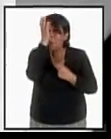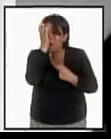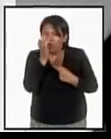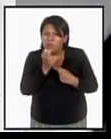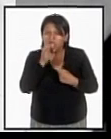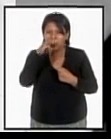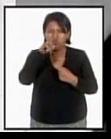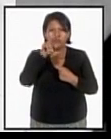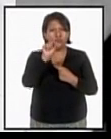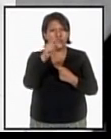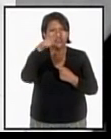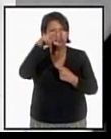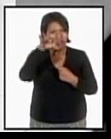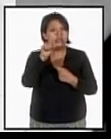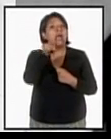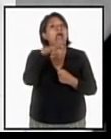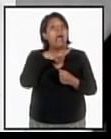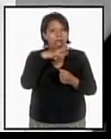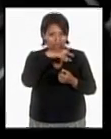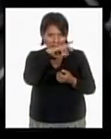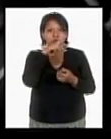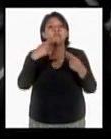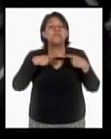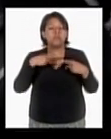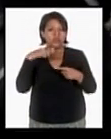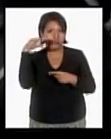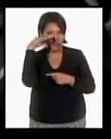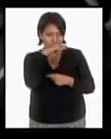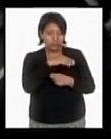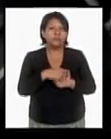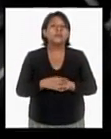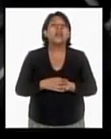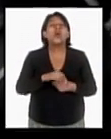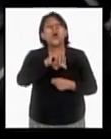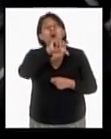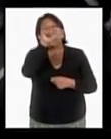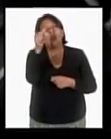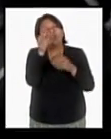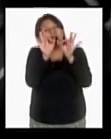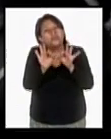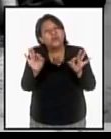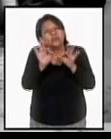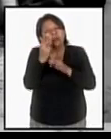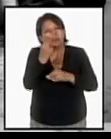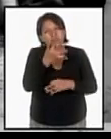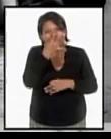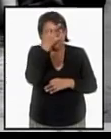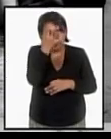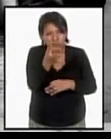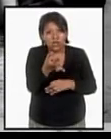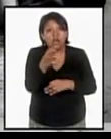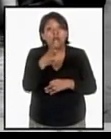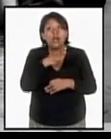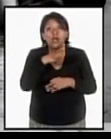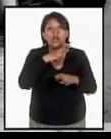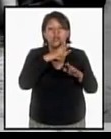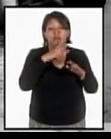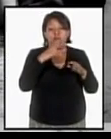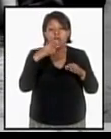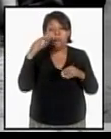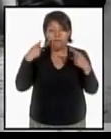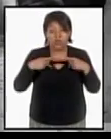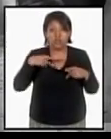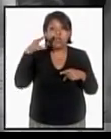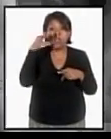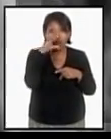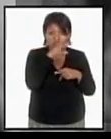tiene población afrodescendiente. Otra cosa importante que hay que decir es que ha habido migración de africanos en los